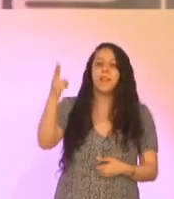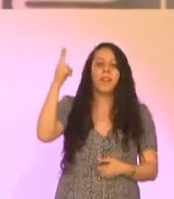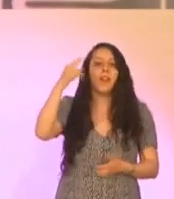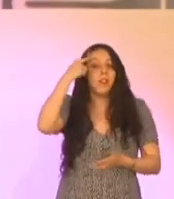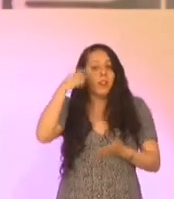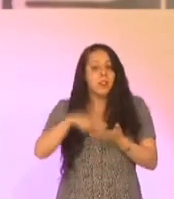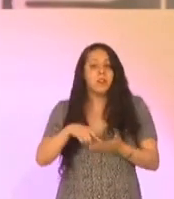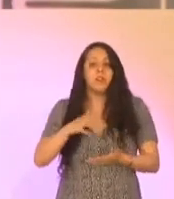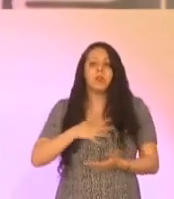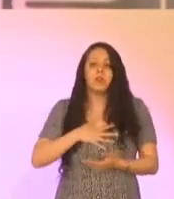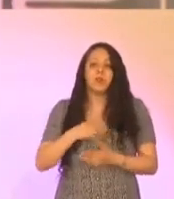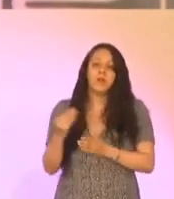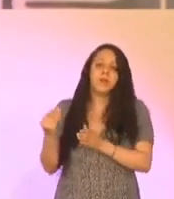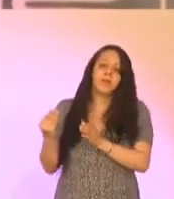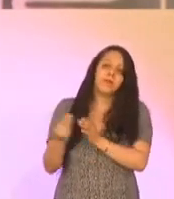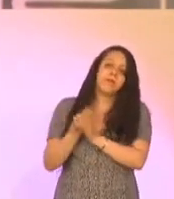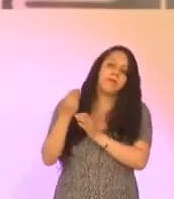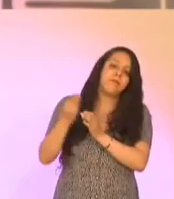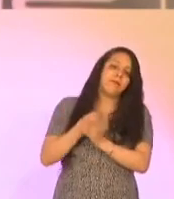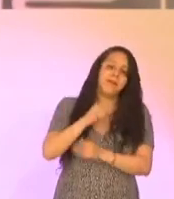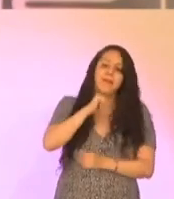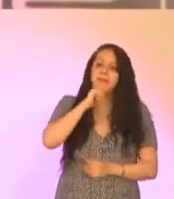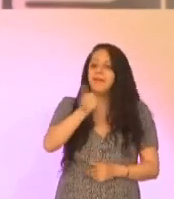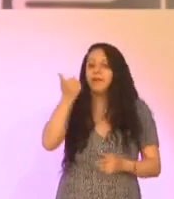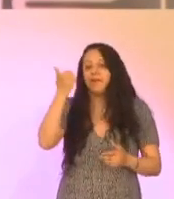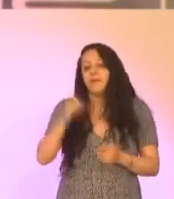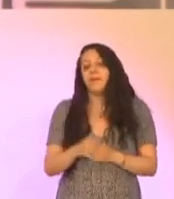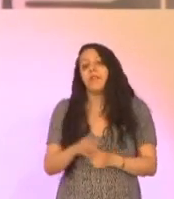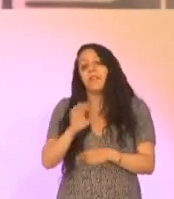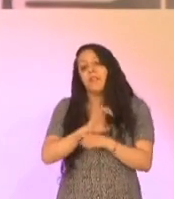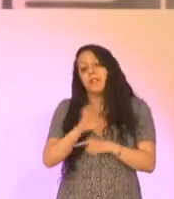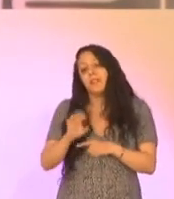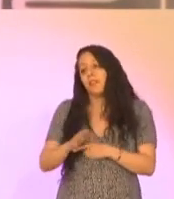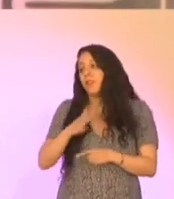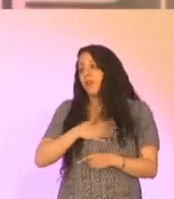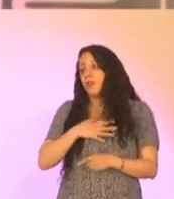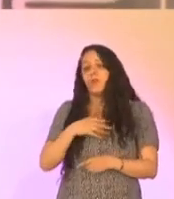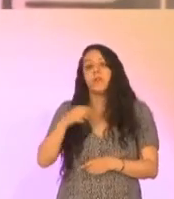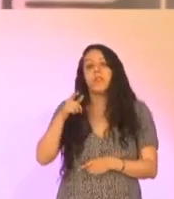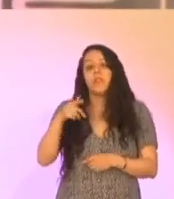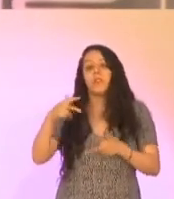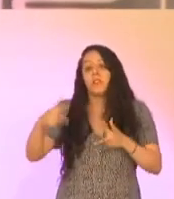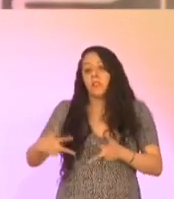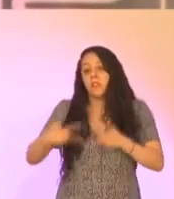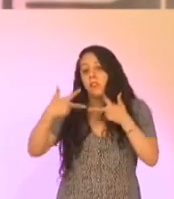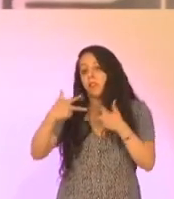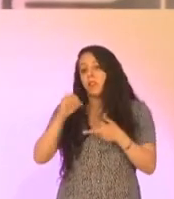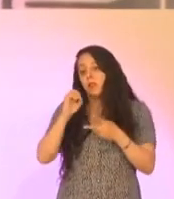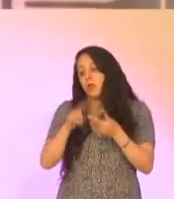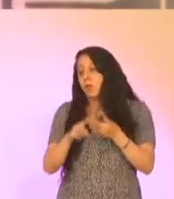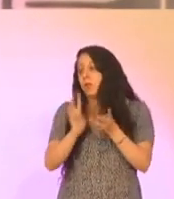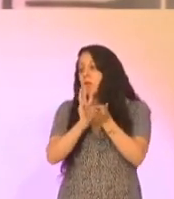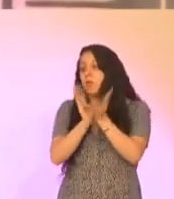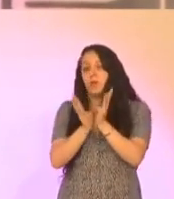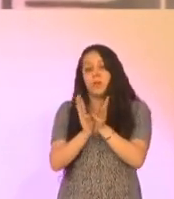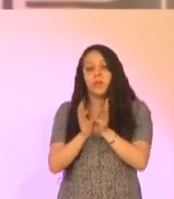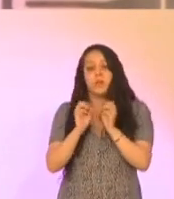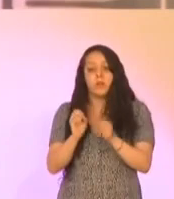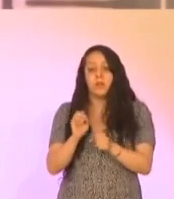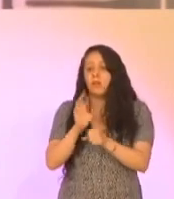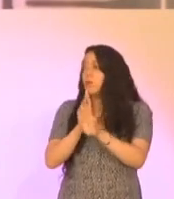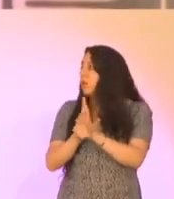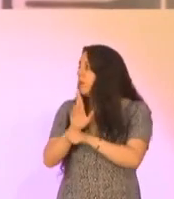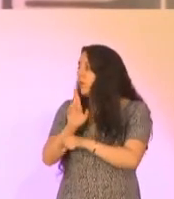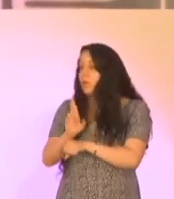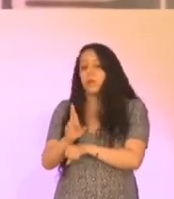y entonces en esas charlas que teníamos en la redacción el charles que tenemos con los autores decidimos a